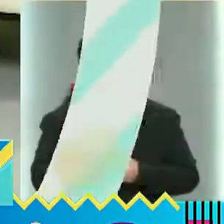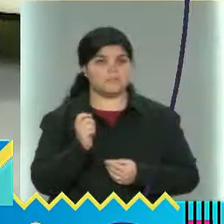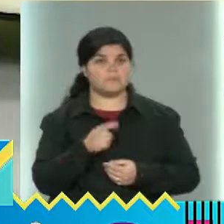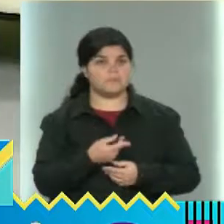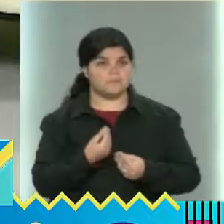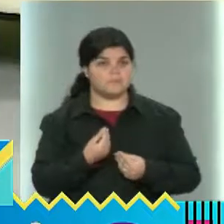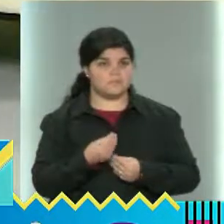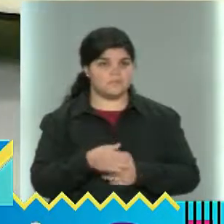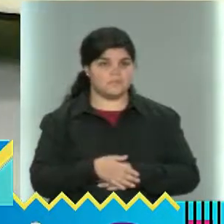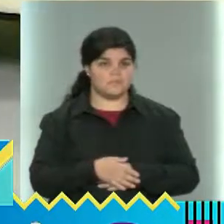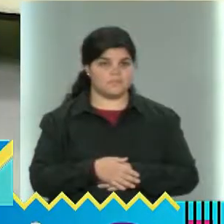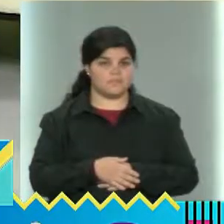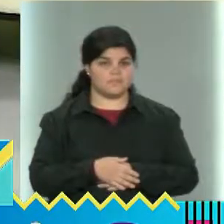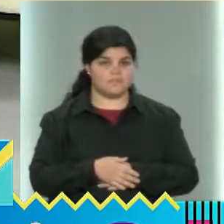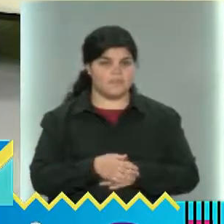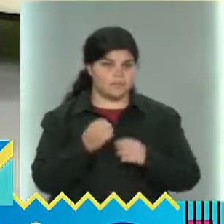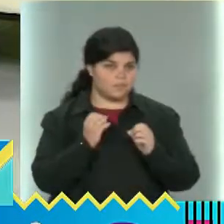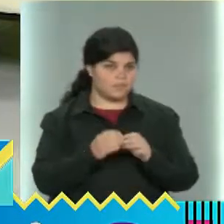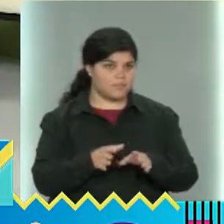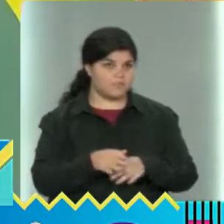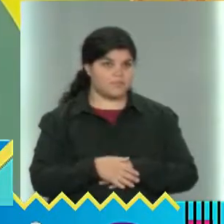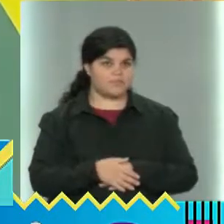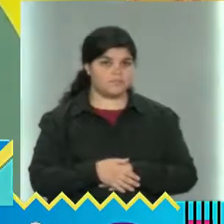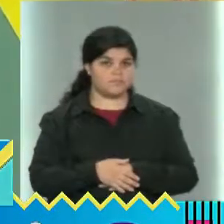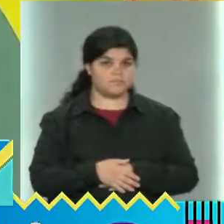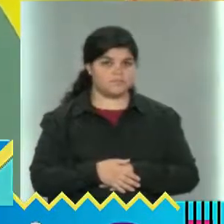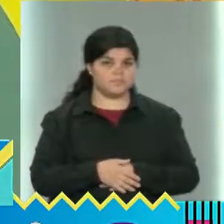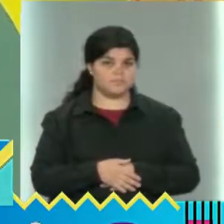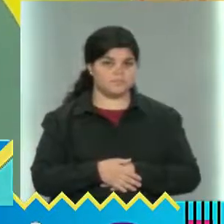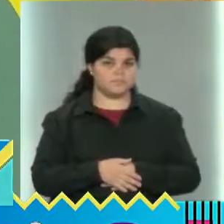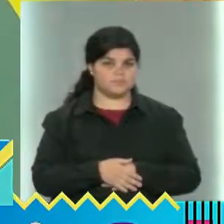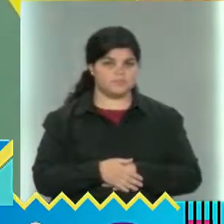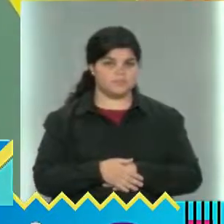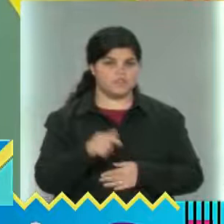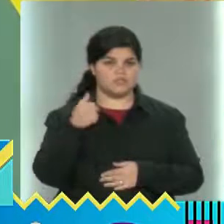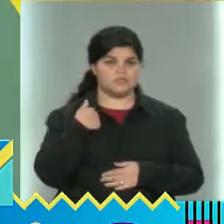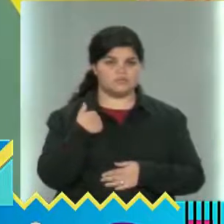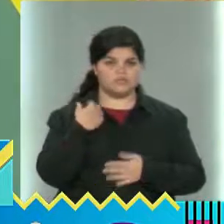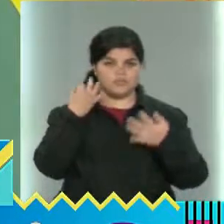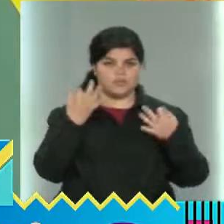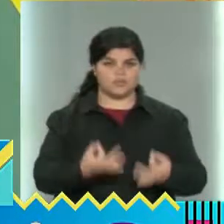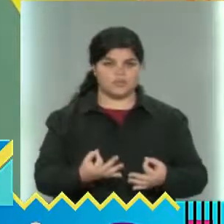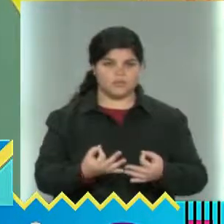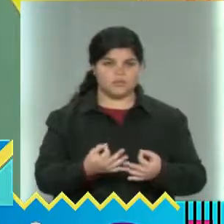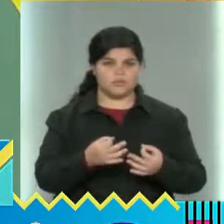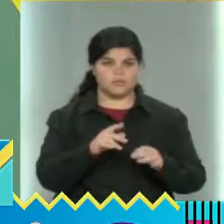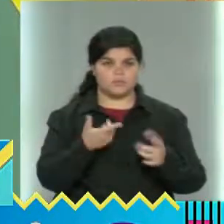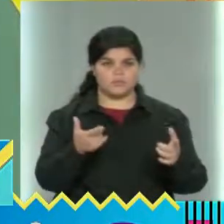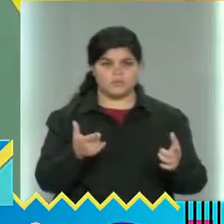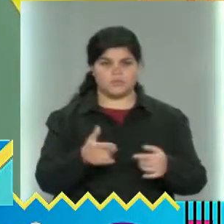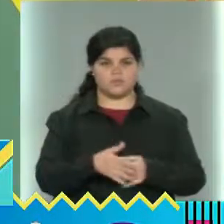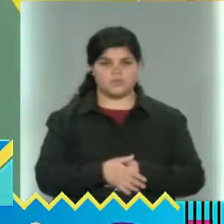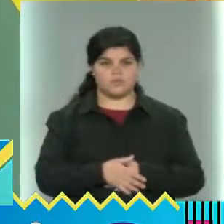Bueno, para arrancar, ¿no? Como para arrancar. Yo no estoy tan seguro de que nosotros debemos un